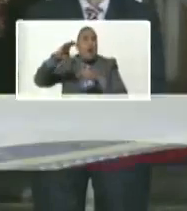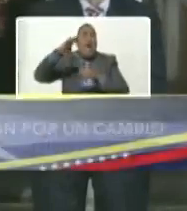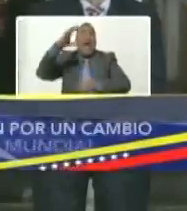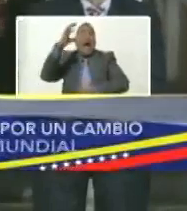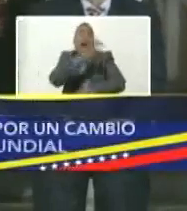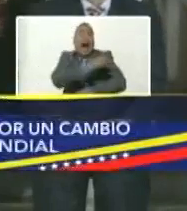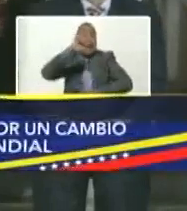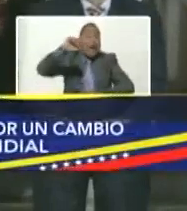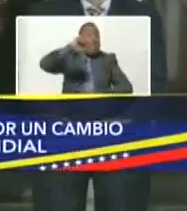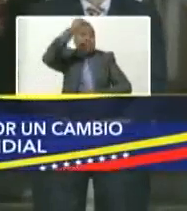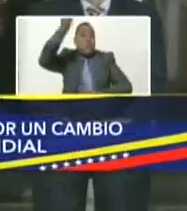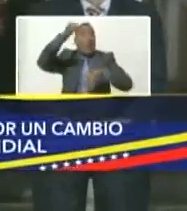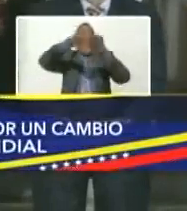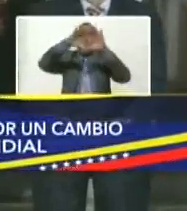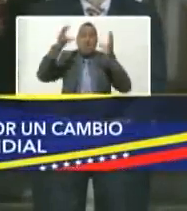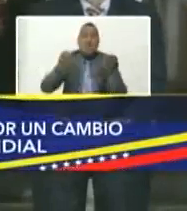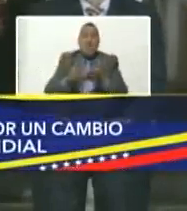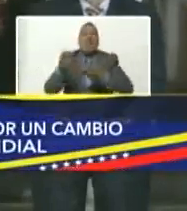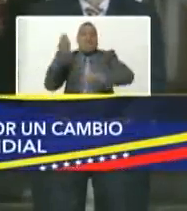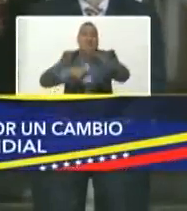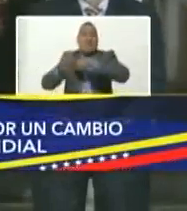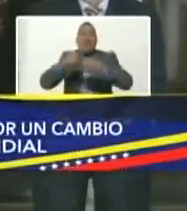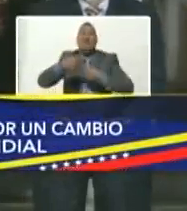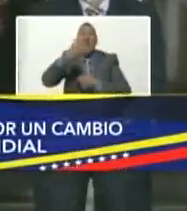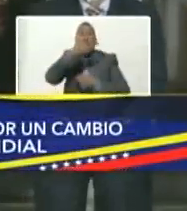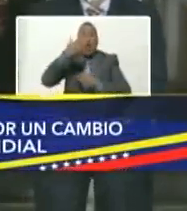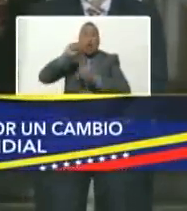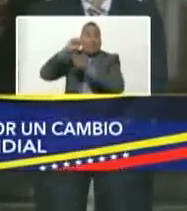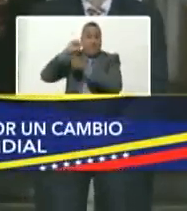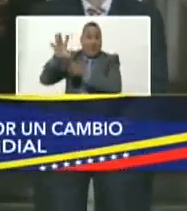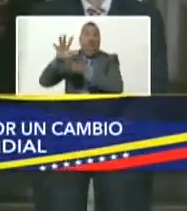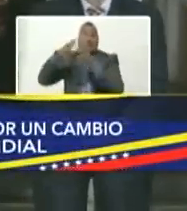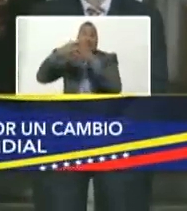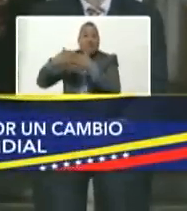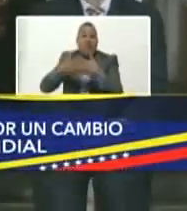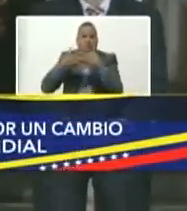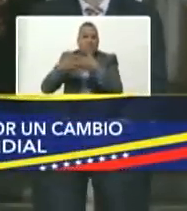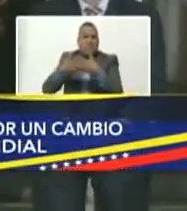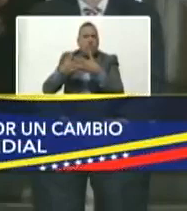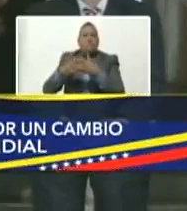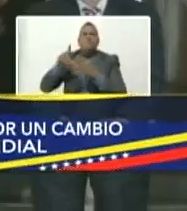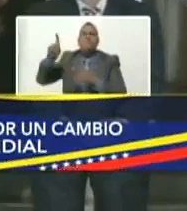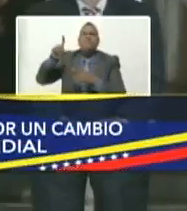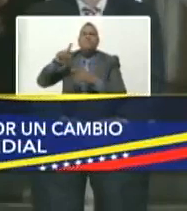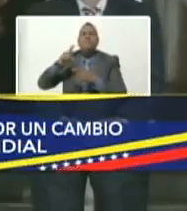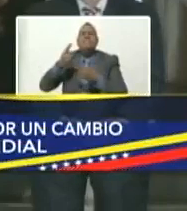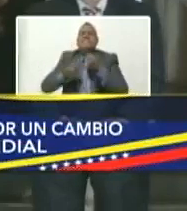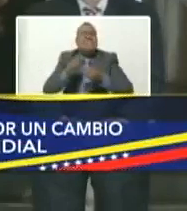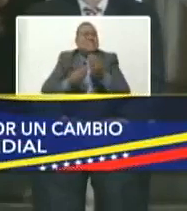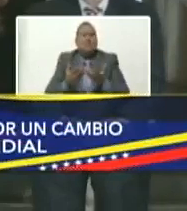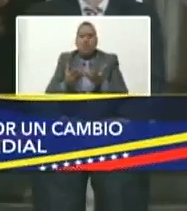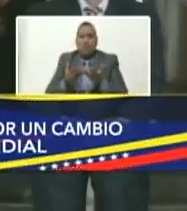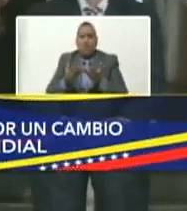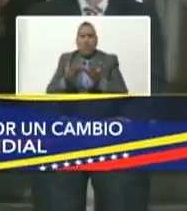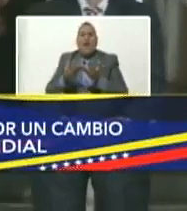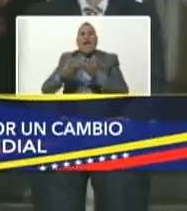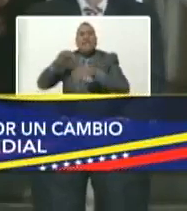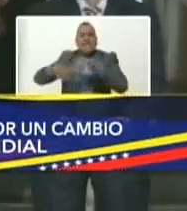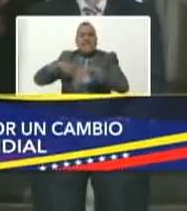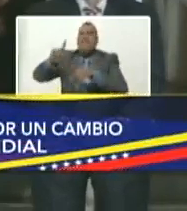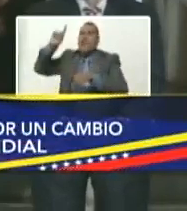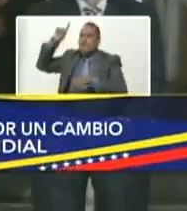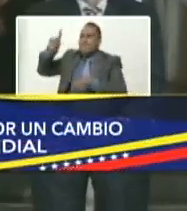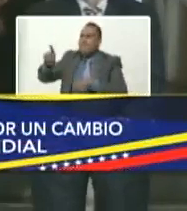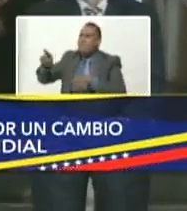de la cocaína a Estados Unidos? ¿Qué hizo Anthony Blinken para exigir y para condenar la producción de